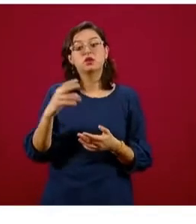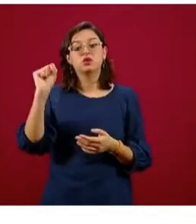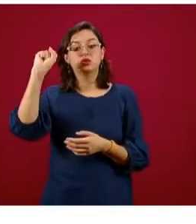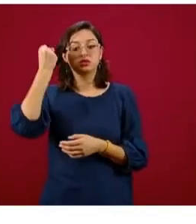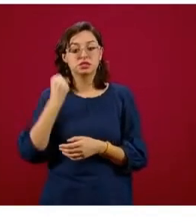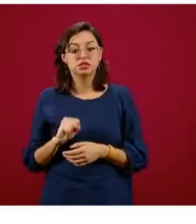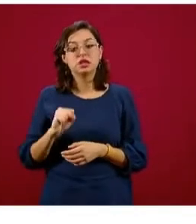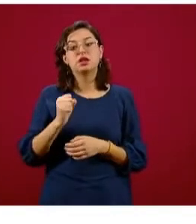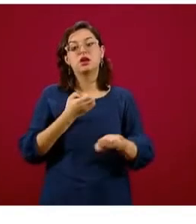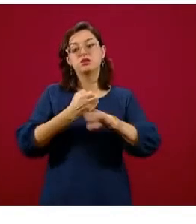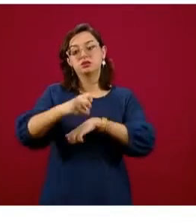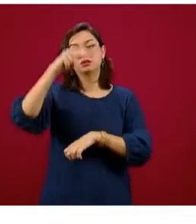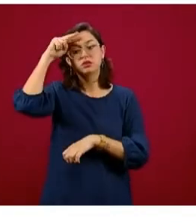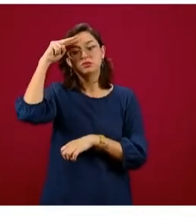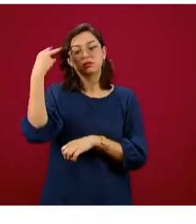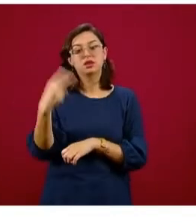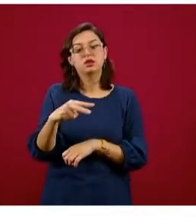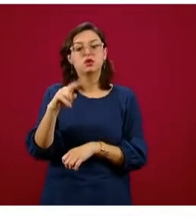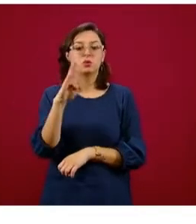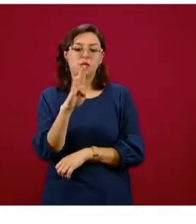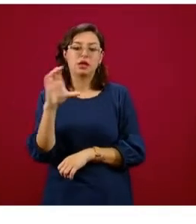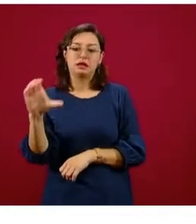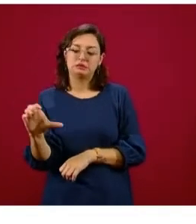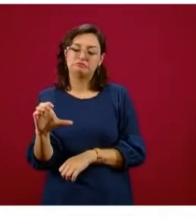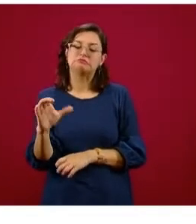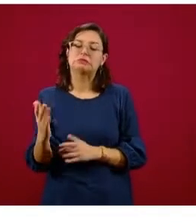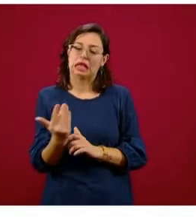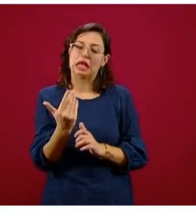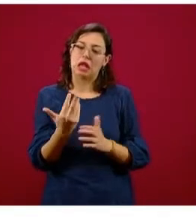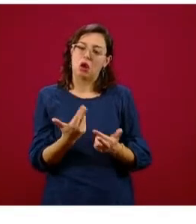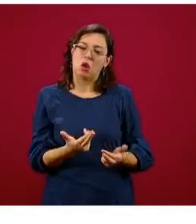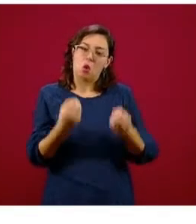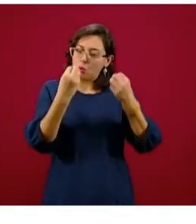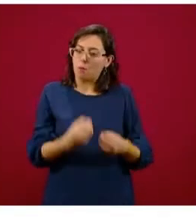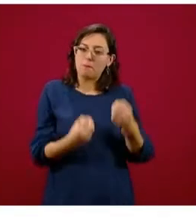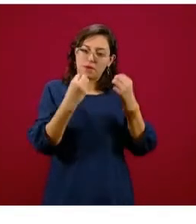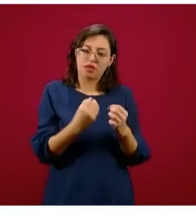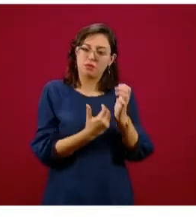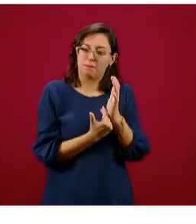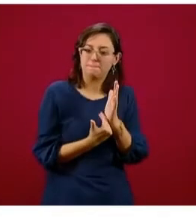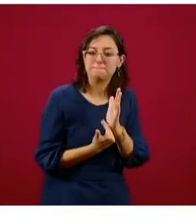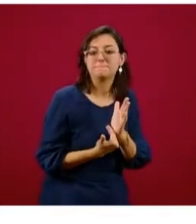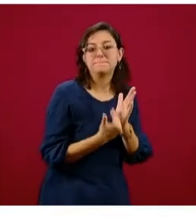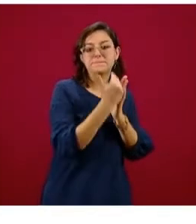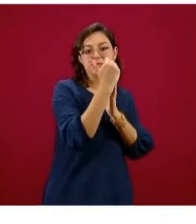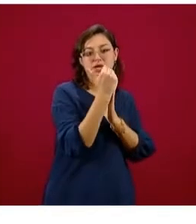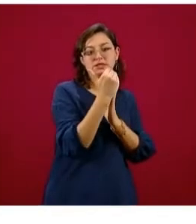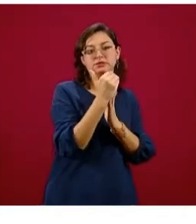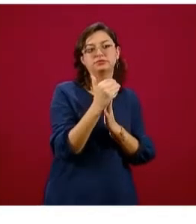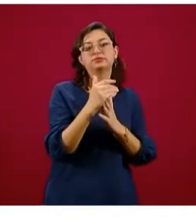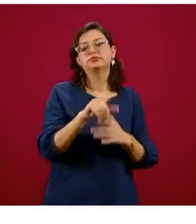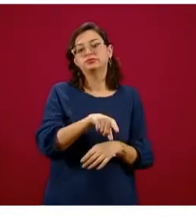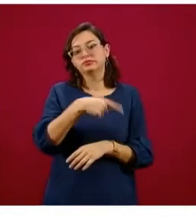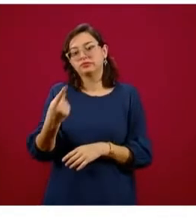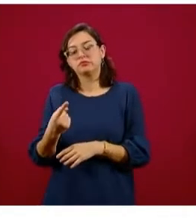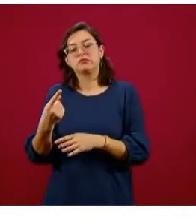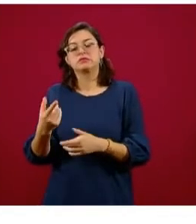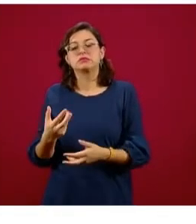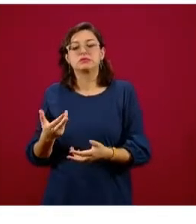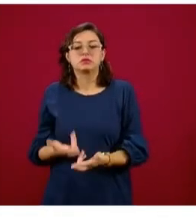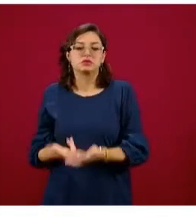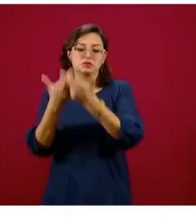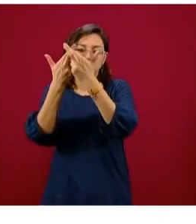de México, Baja California son los que tendrían menor disponibilidad, ¿no? 37, 41, 45 y